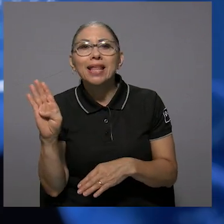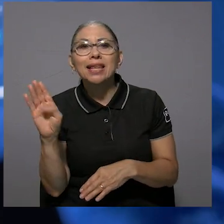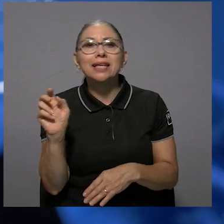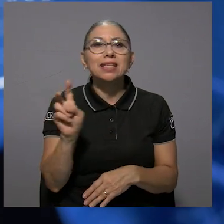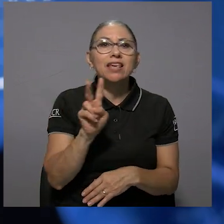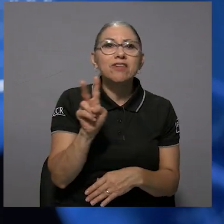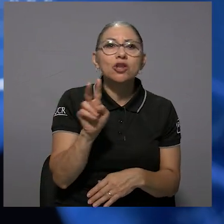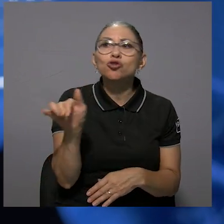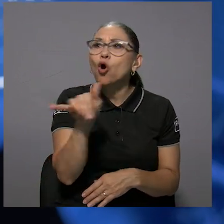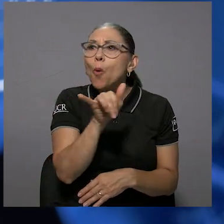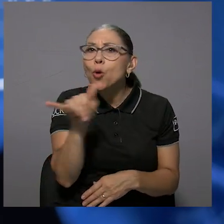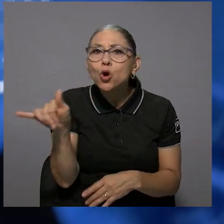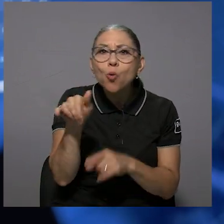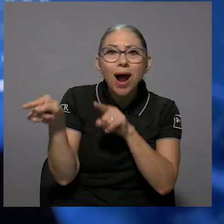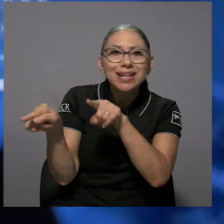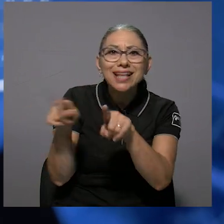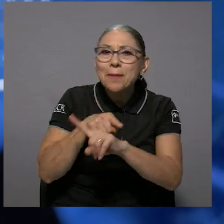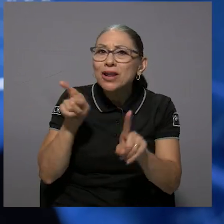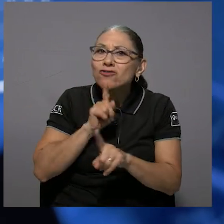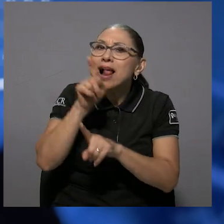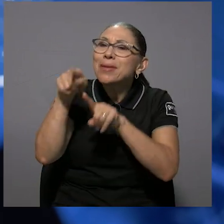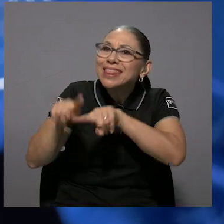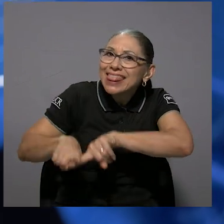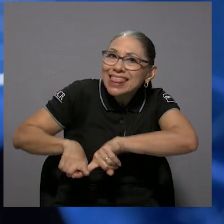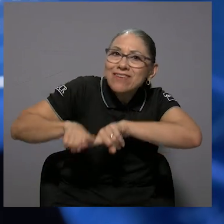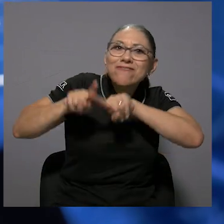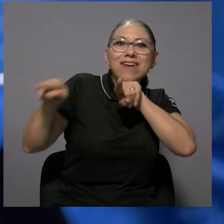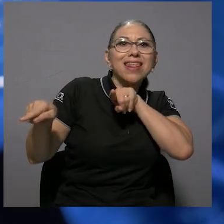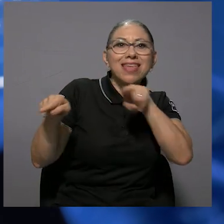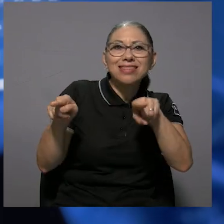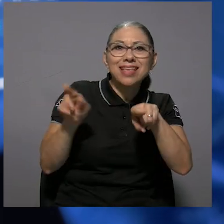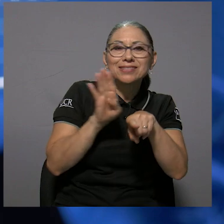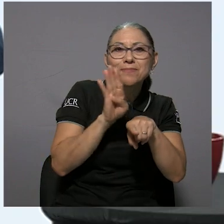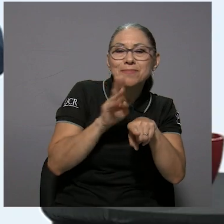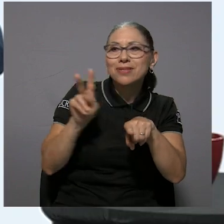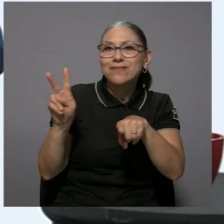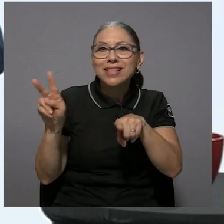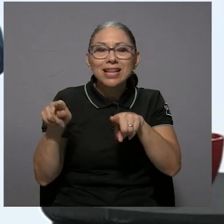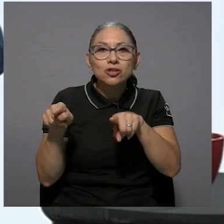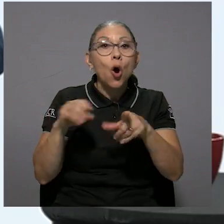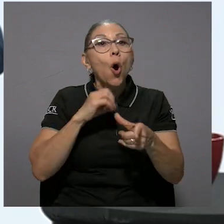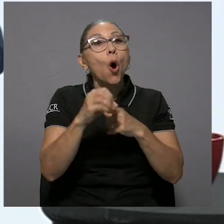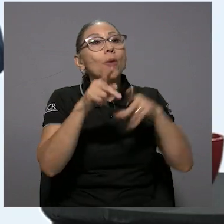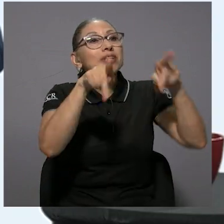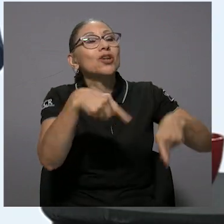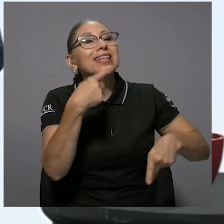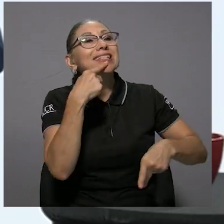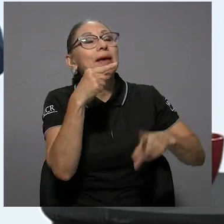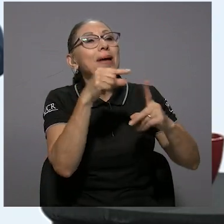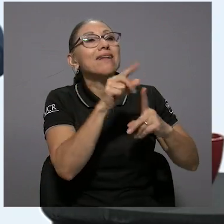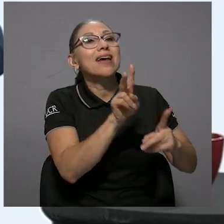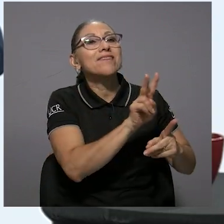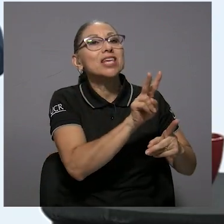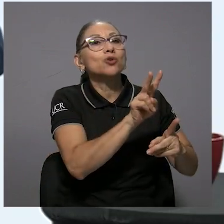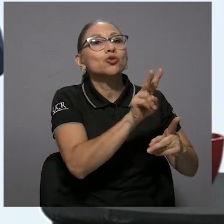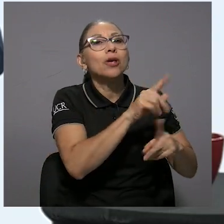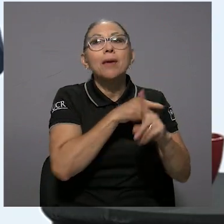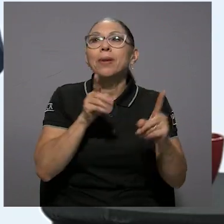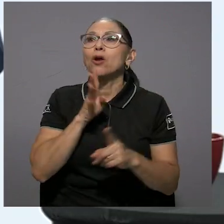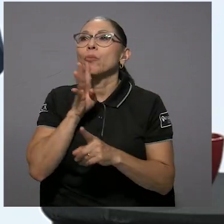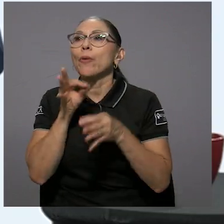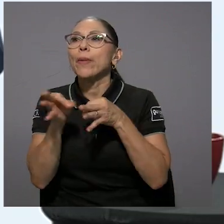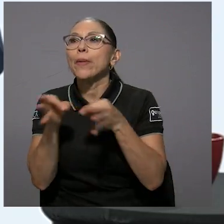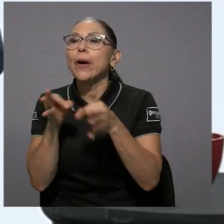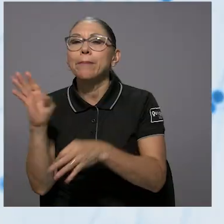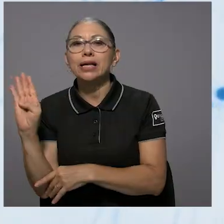y virus, cuando son cosas completamente diferentes. O mencionaba la palabra virus y la descripción que hacían era de una